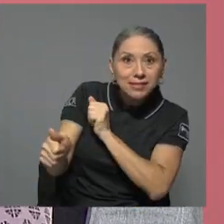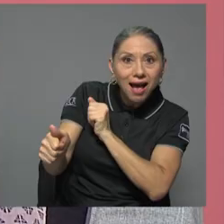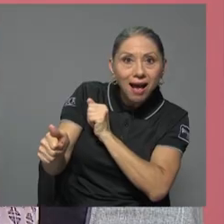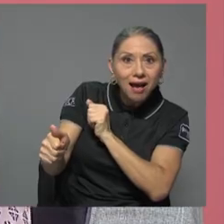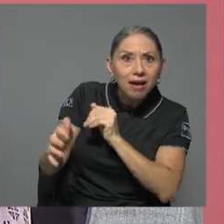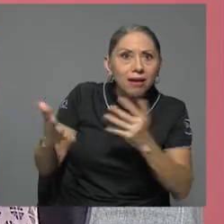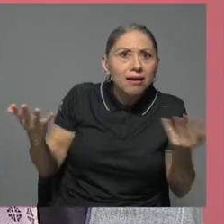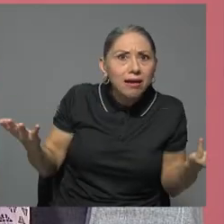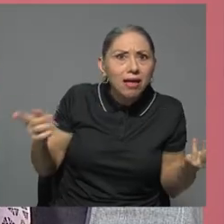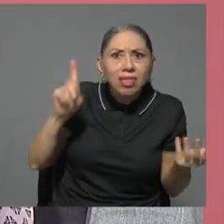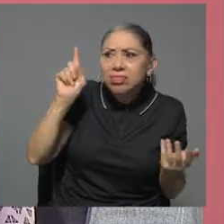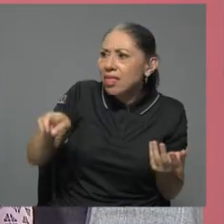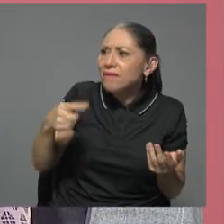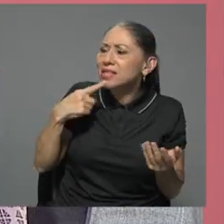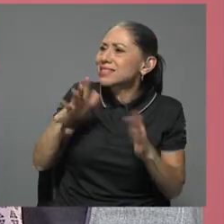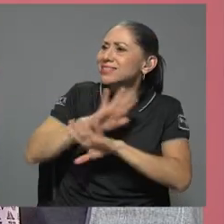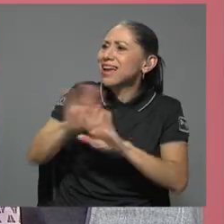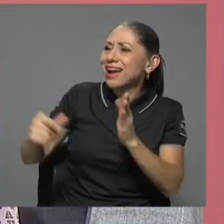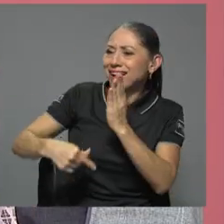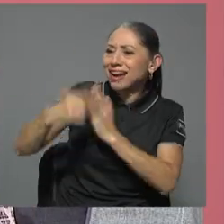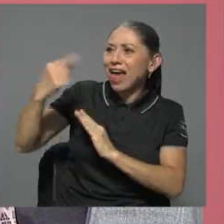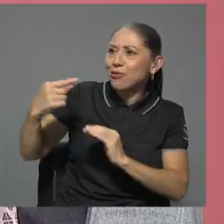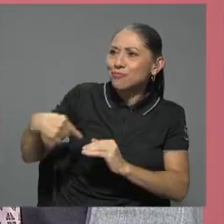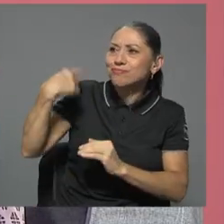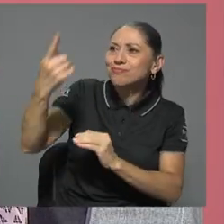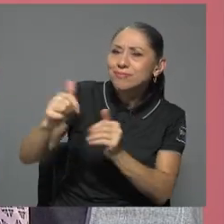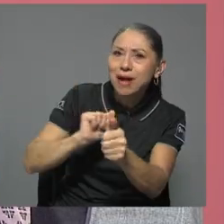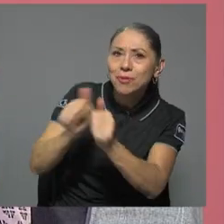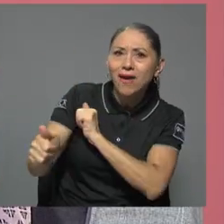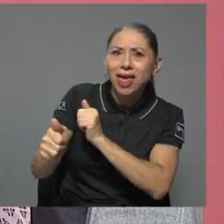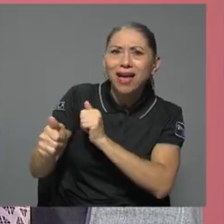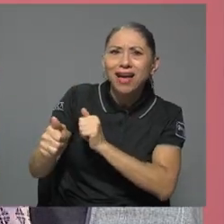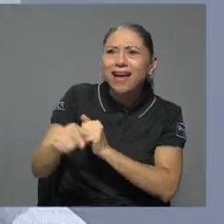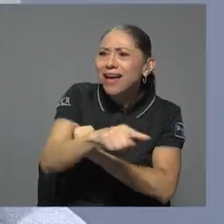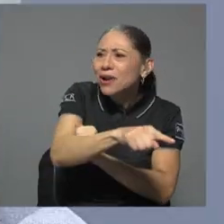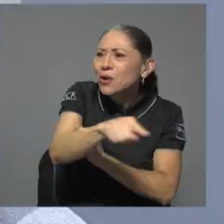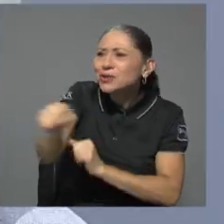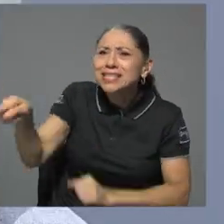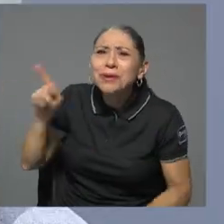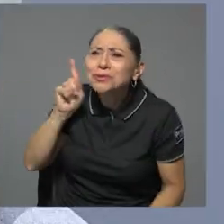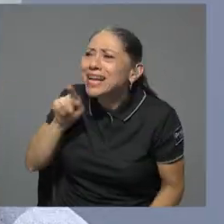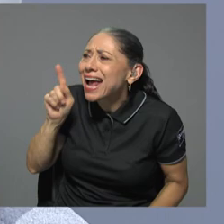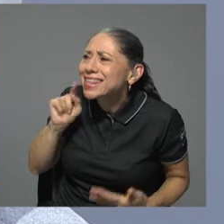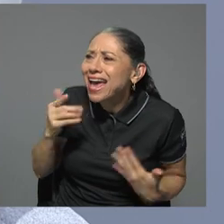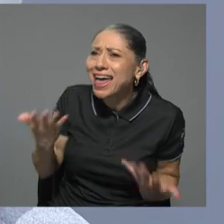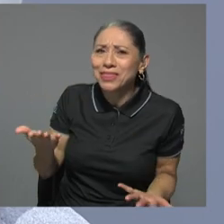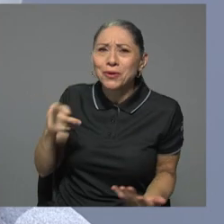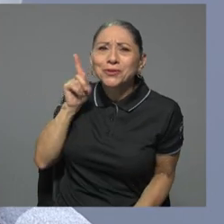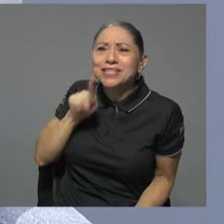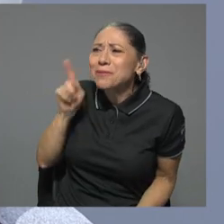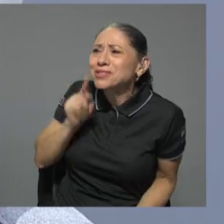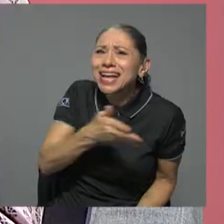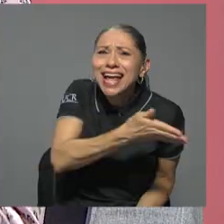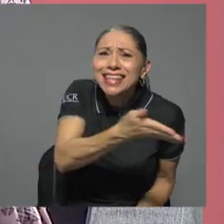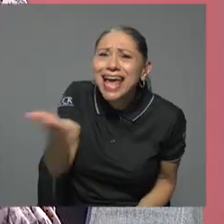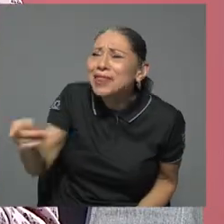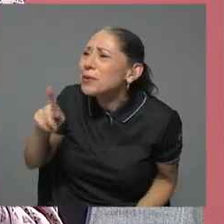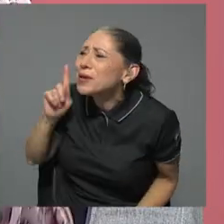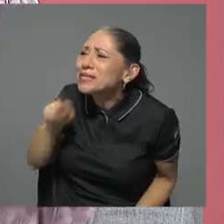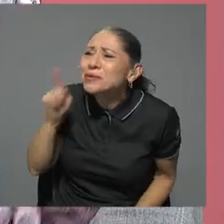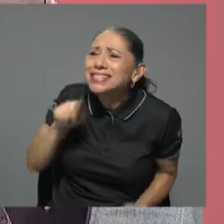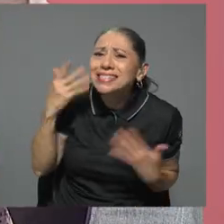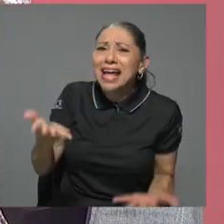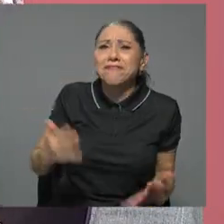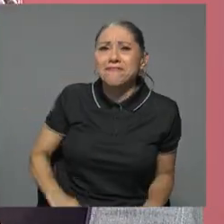darle él por aprobado los estamos engañando laura estamos con los estamos engañando es una estafa porque